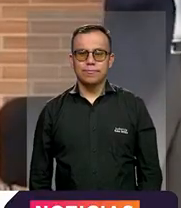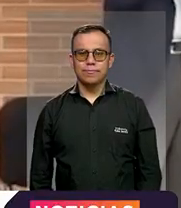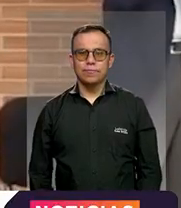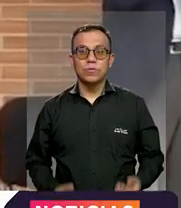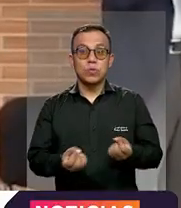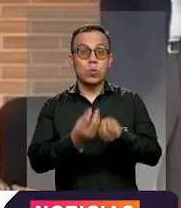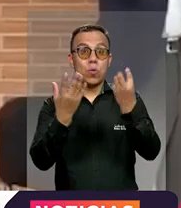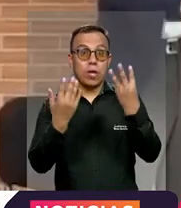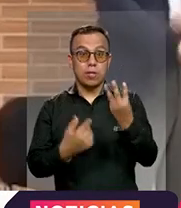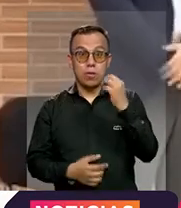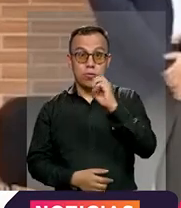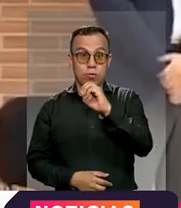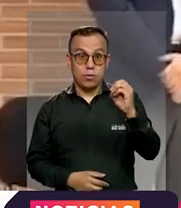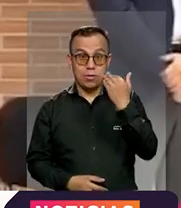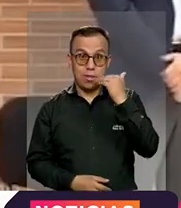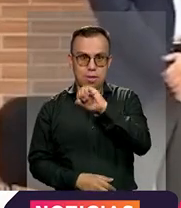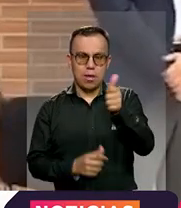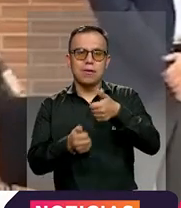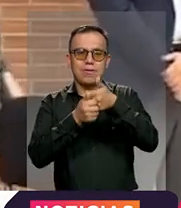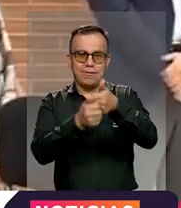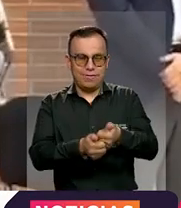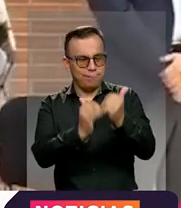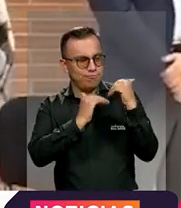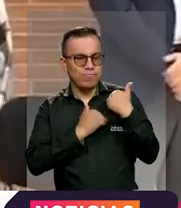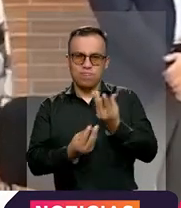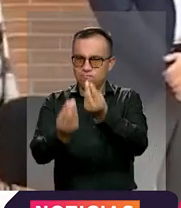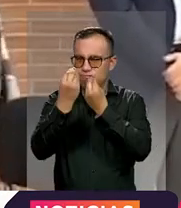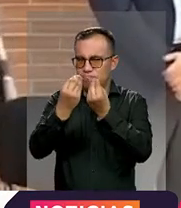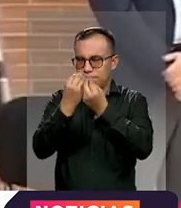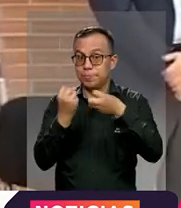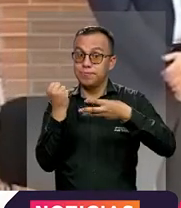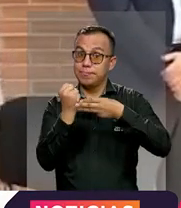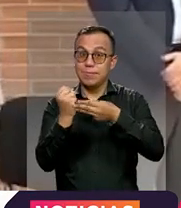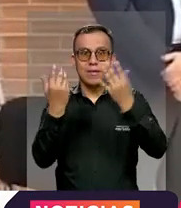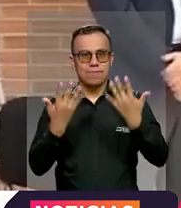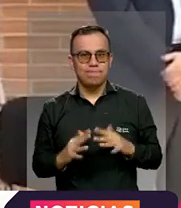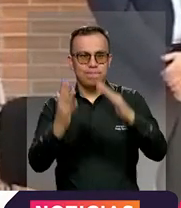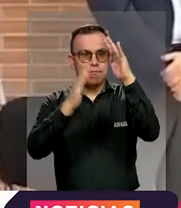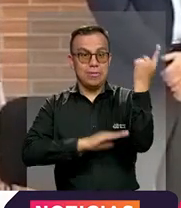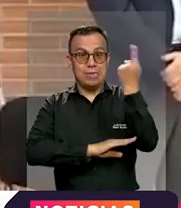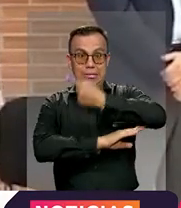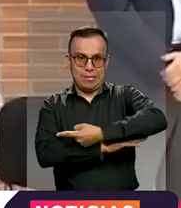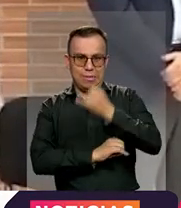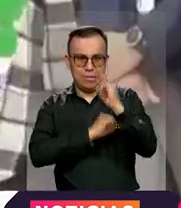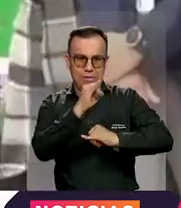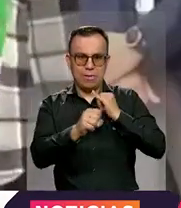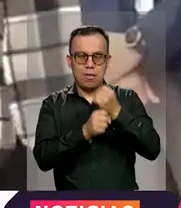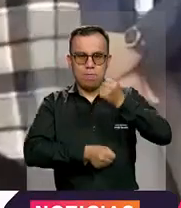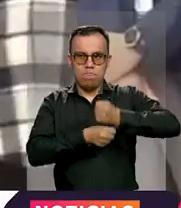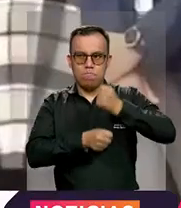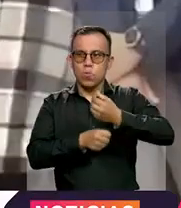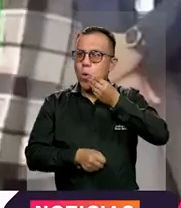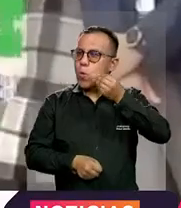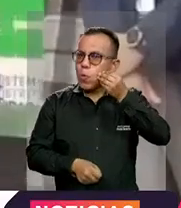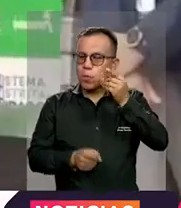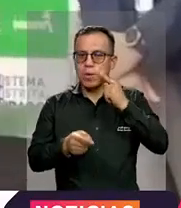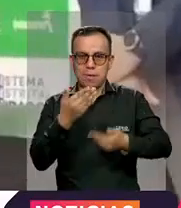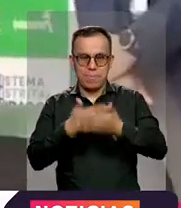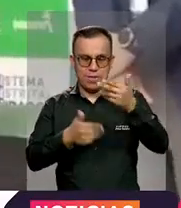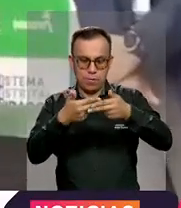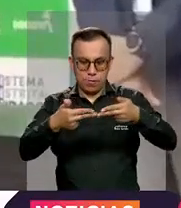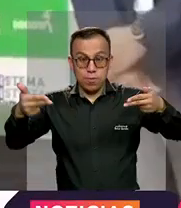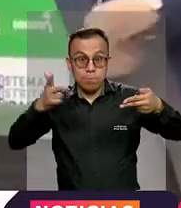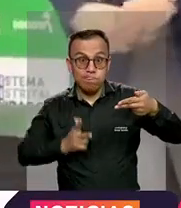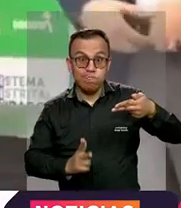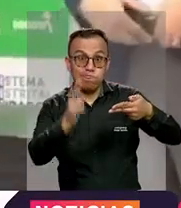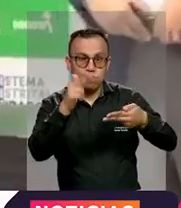Más de 800 mujeres cuidadoras se graduaron como aprendices del SENA. En la celebración del Día Internacional del Trabajo Doméstico se llevó a cabo la inauguración de la Manzana